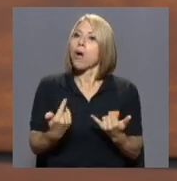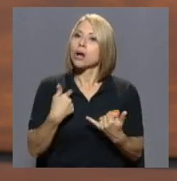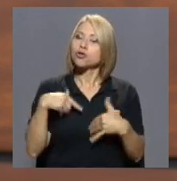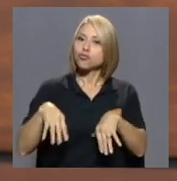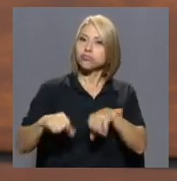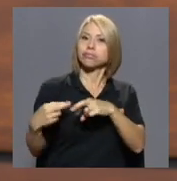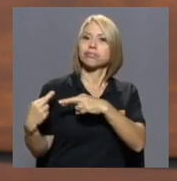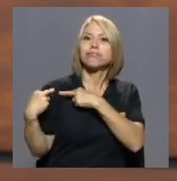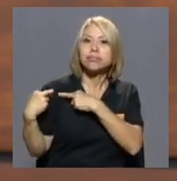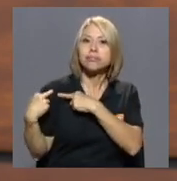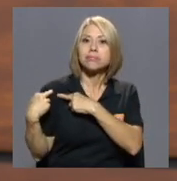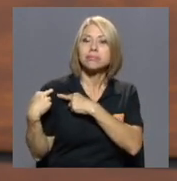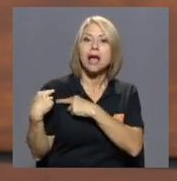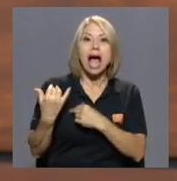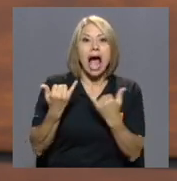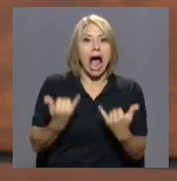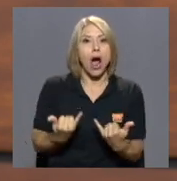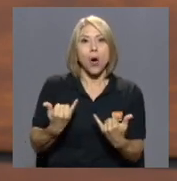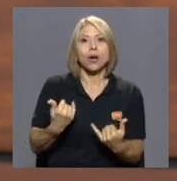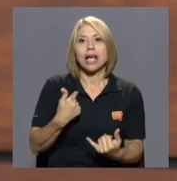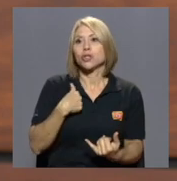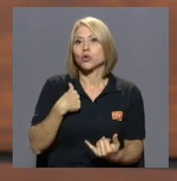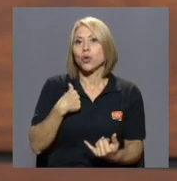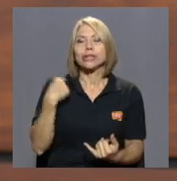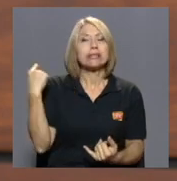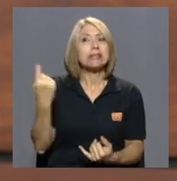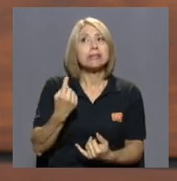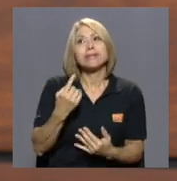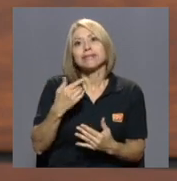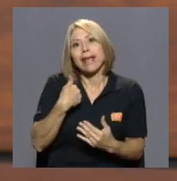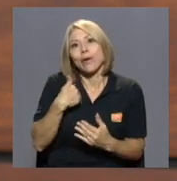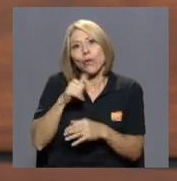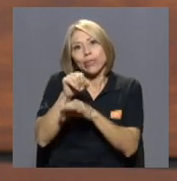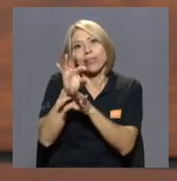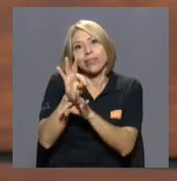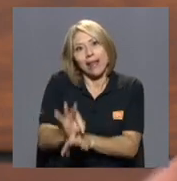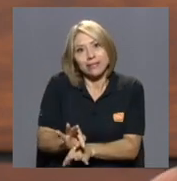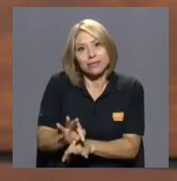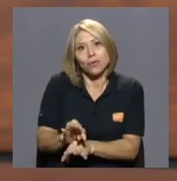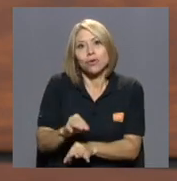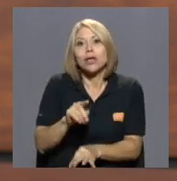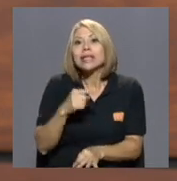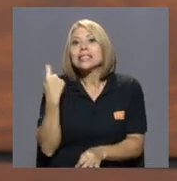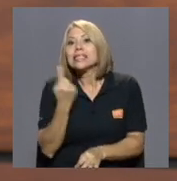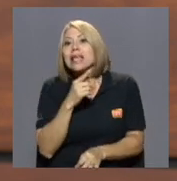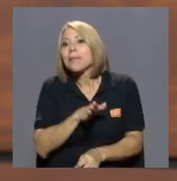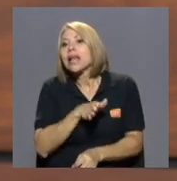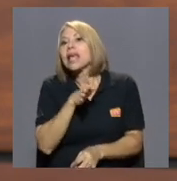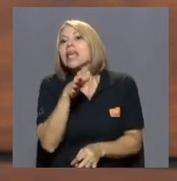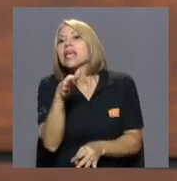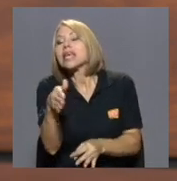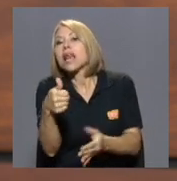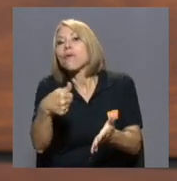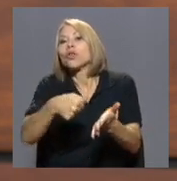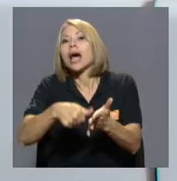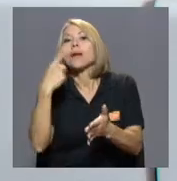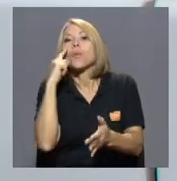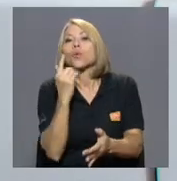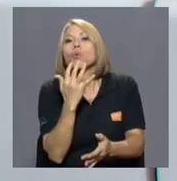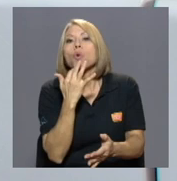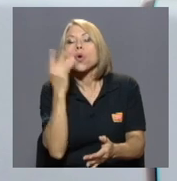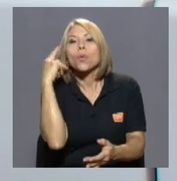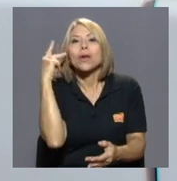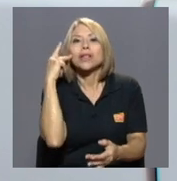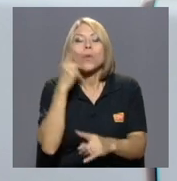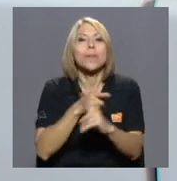he votado por el color X en la papeleta. Ahora me toca enterarme de por quién voy a ir a votar. Entonces, hay que cambiar la lógica